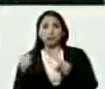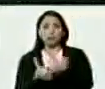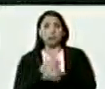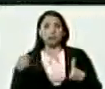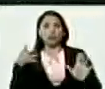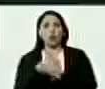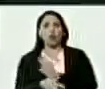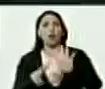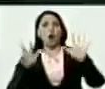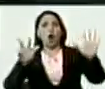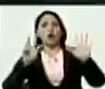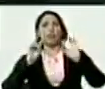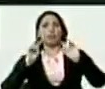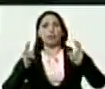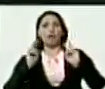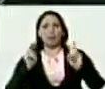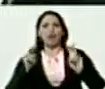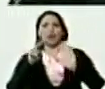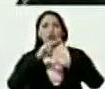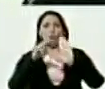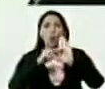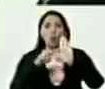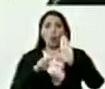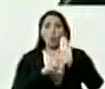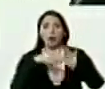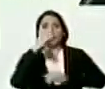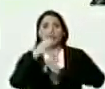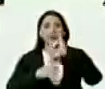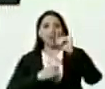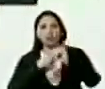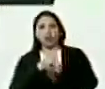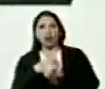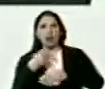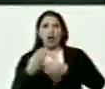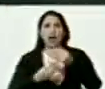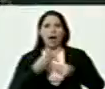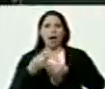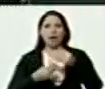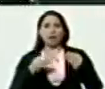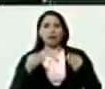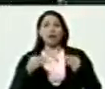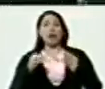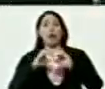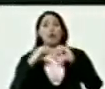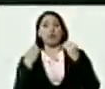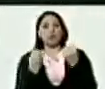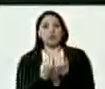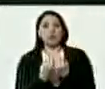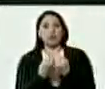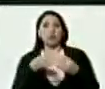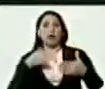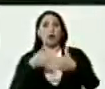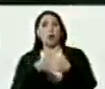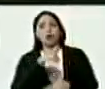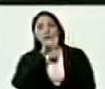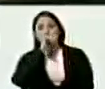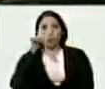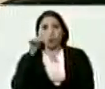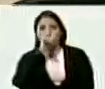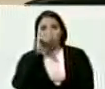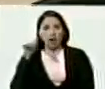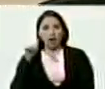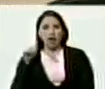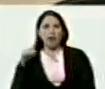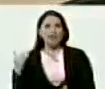indicadores que son las normas internacionales que establece la Oficina contra las Drogas y el Delito de la ONU. Aquí podemos